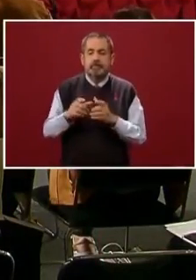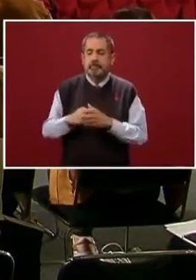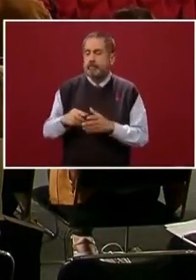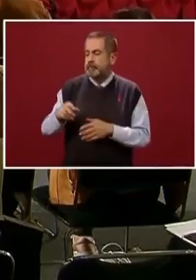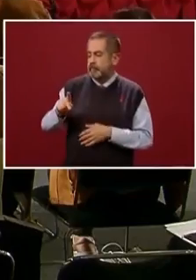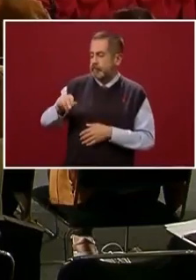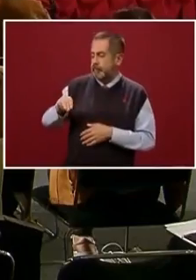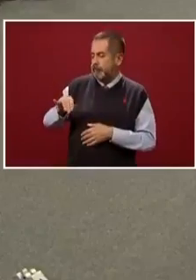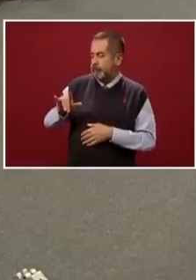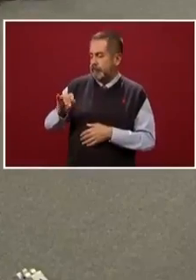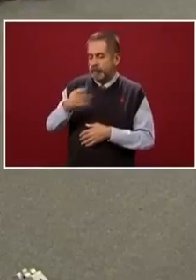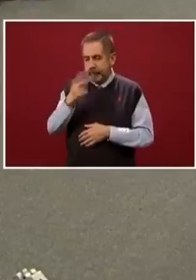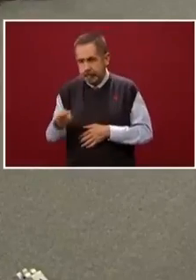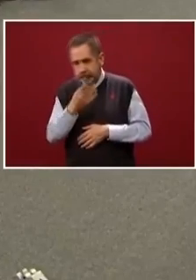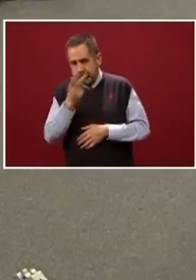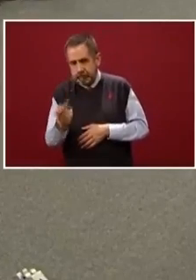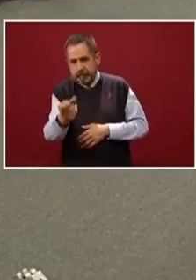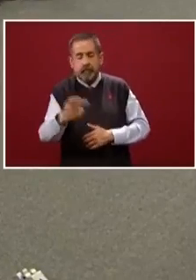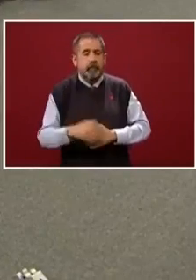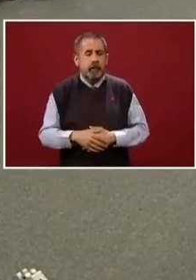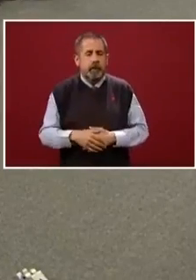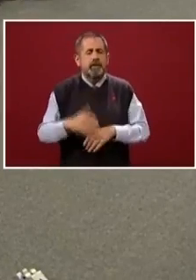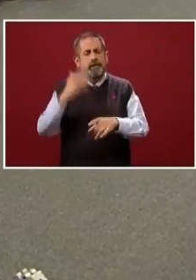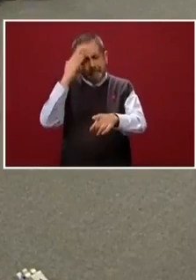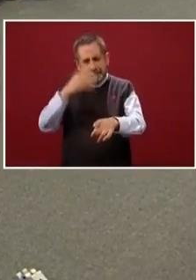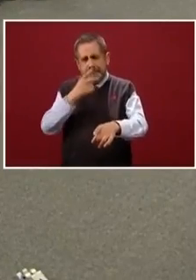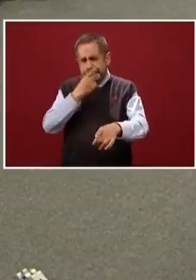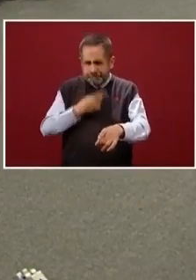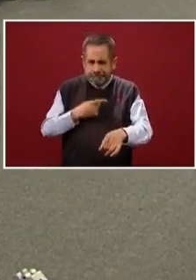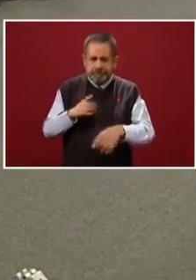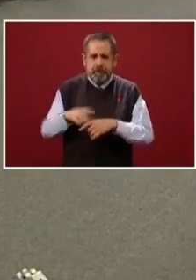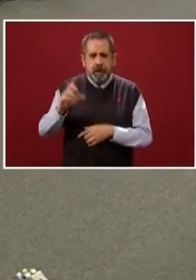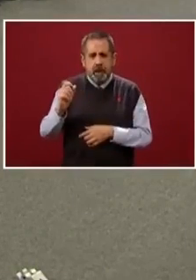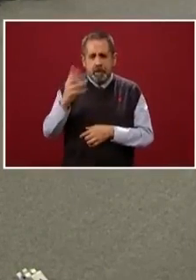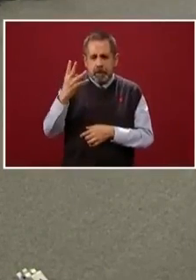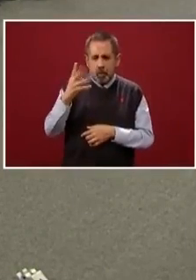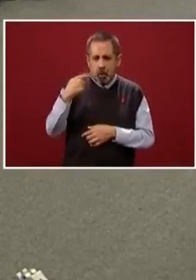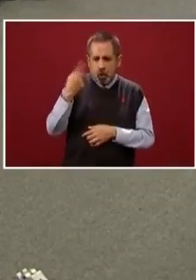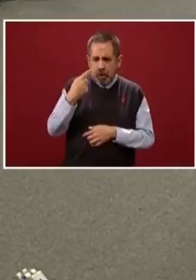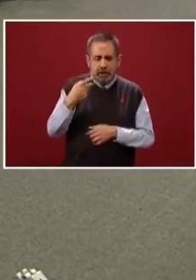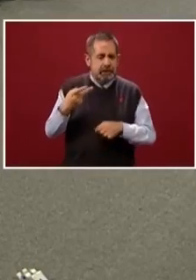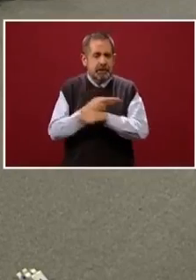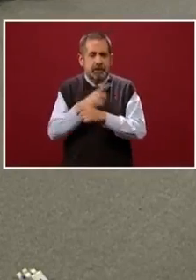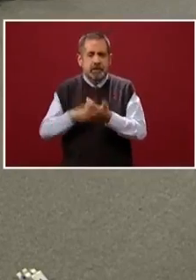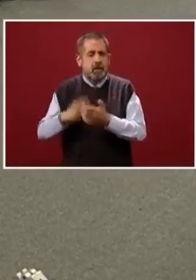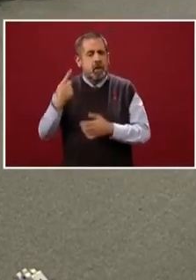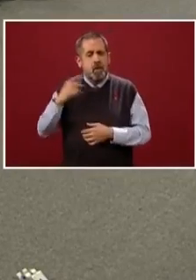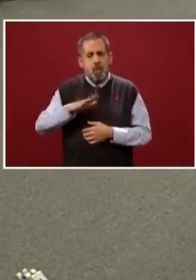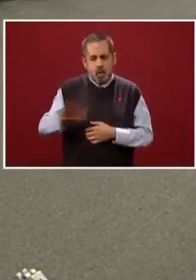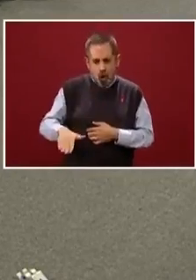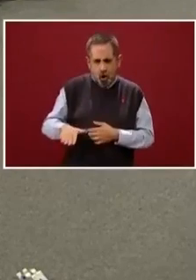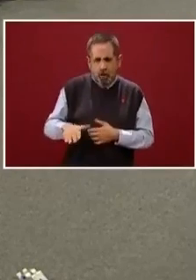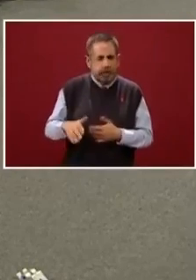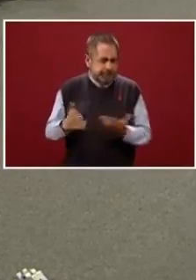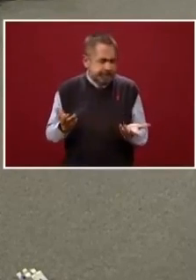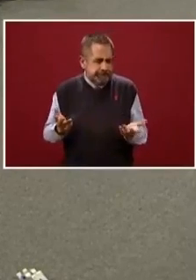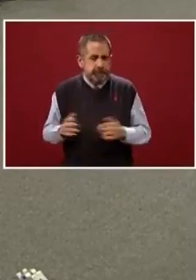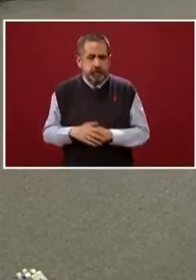mí me gustaría, yo sé que ya nos comentaron que en 24 horas tendrían la situación de la persona que murió, pero ¿qué pasa con